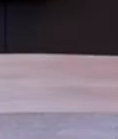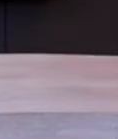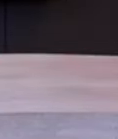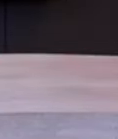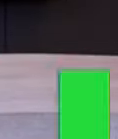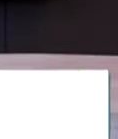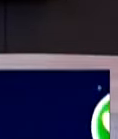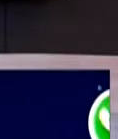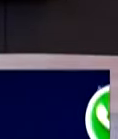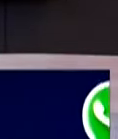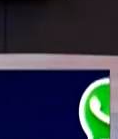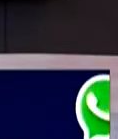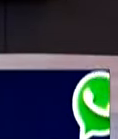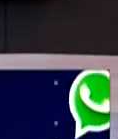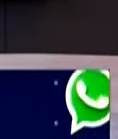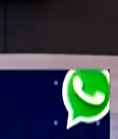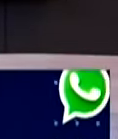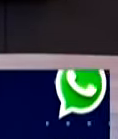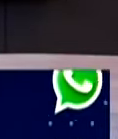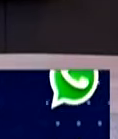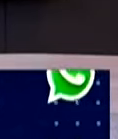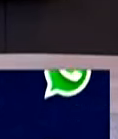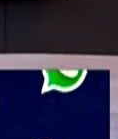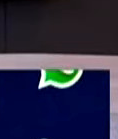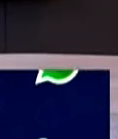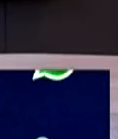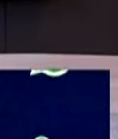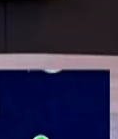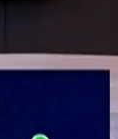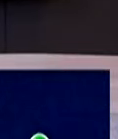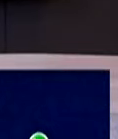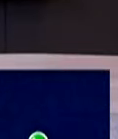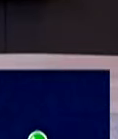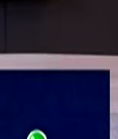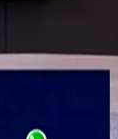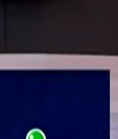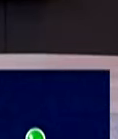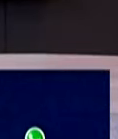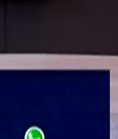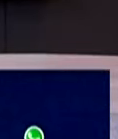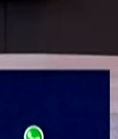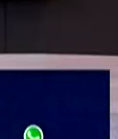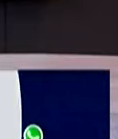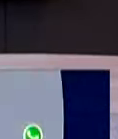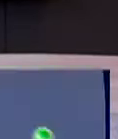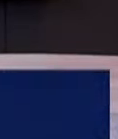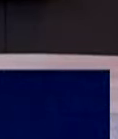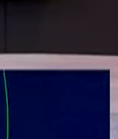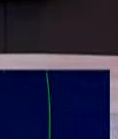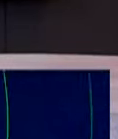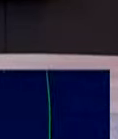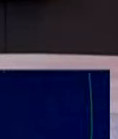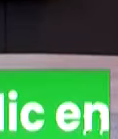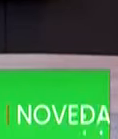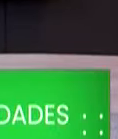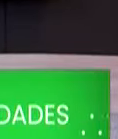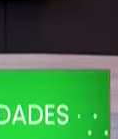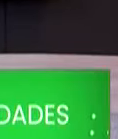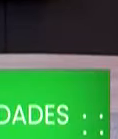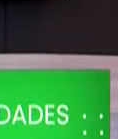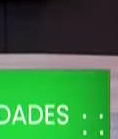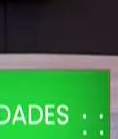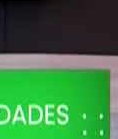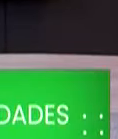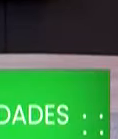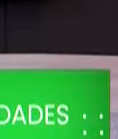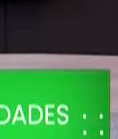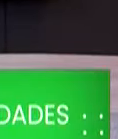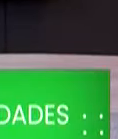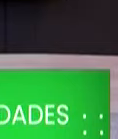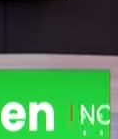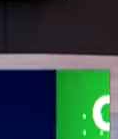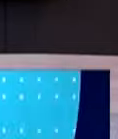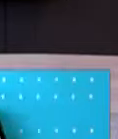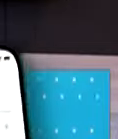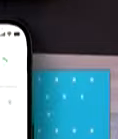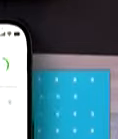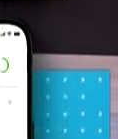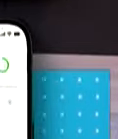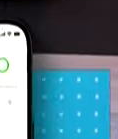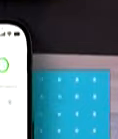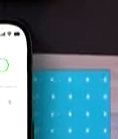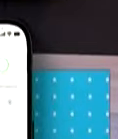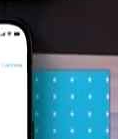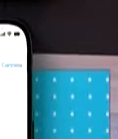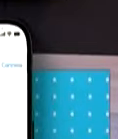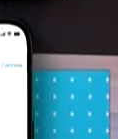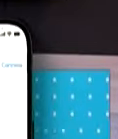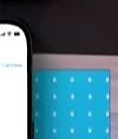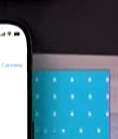actos públicos por la veda electoral, pero que puede mantener las mañaneras, siempre y cuando no hable, no se meta